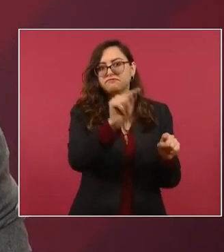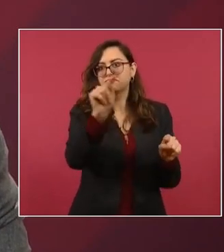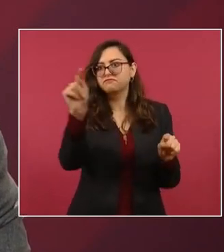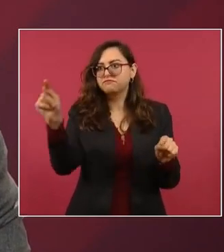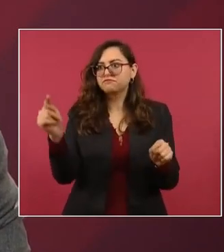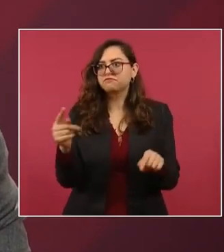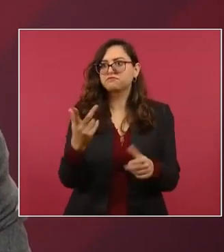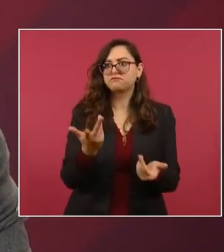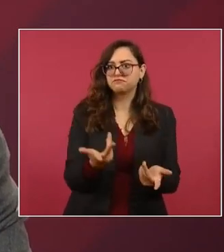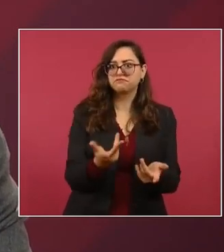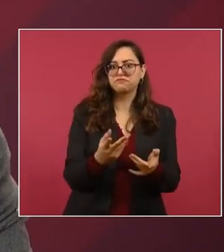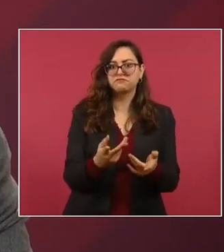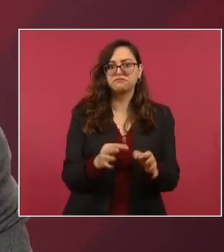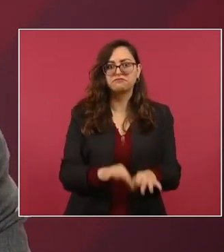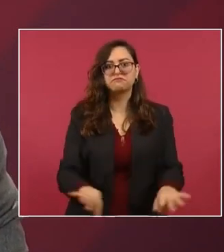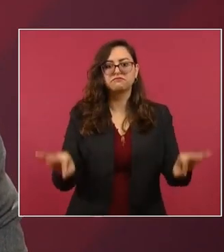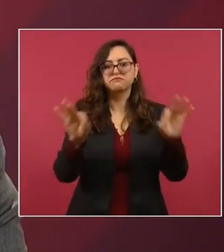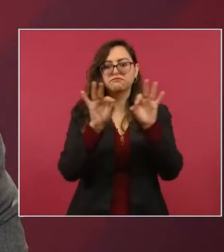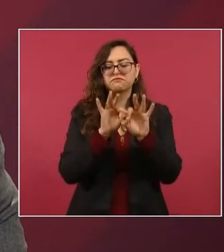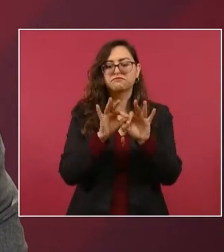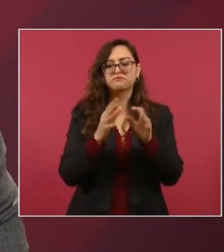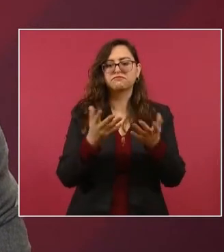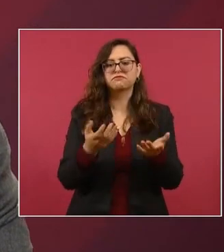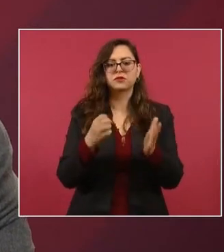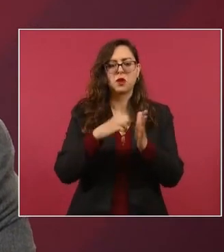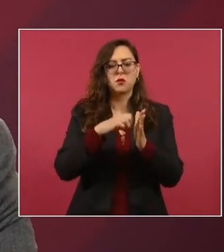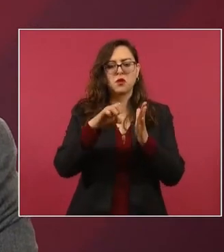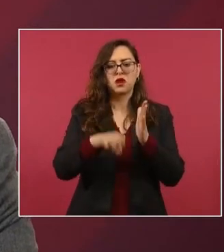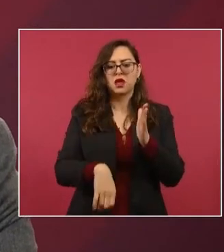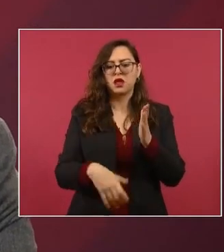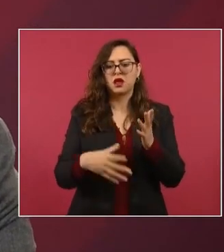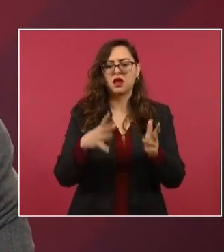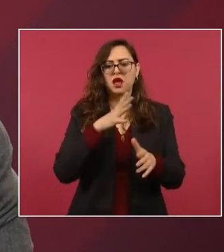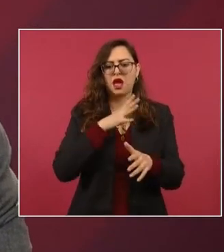Por ejemplo, hay una